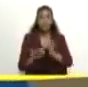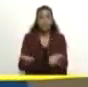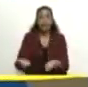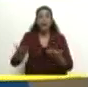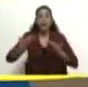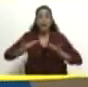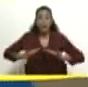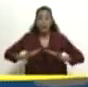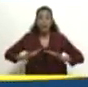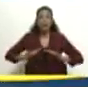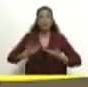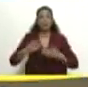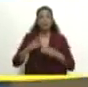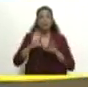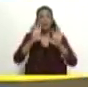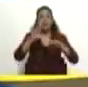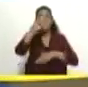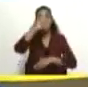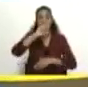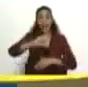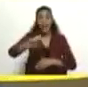regalado estos 10 años.